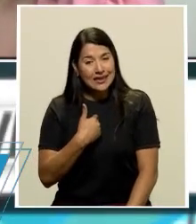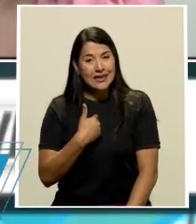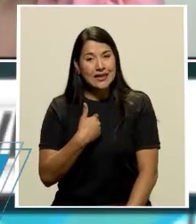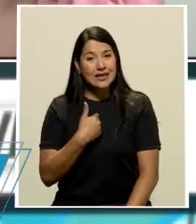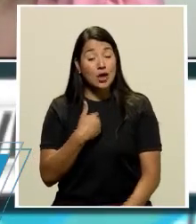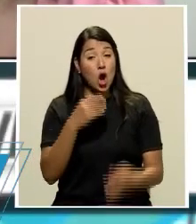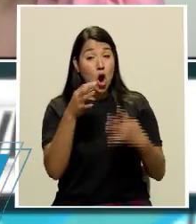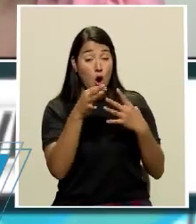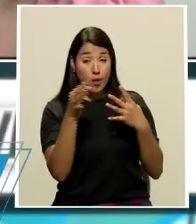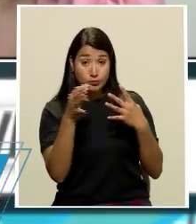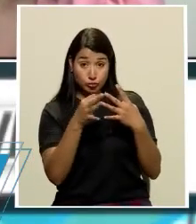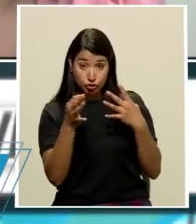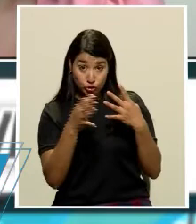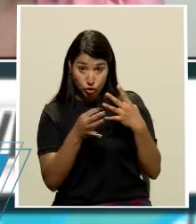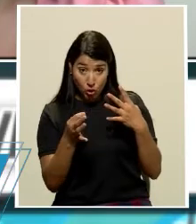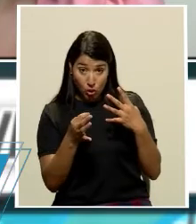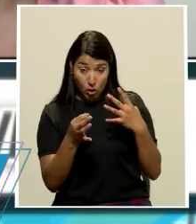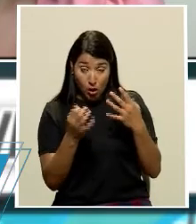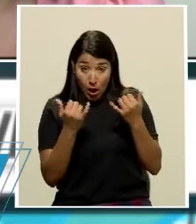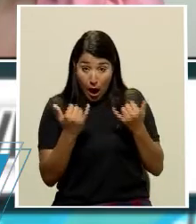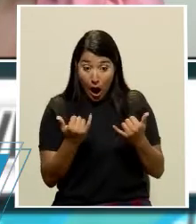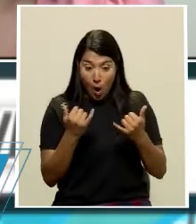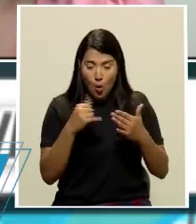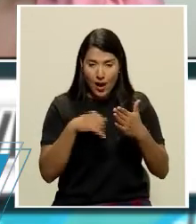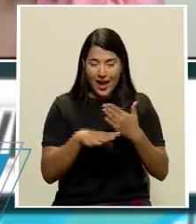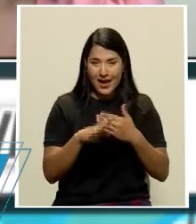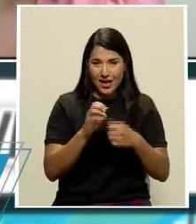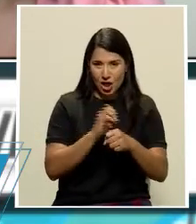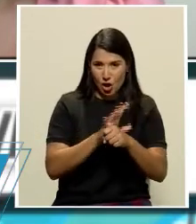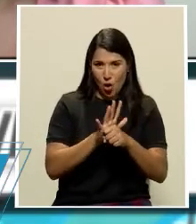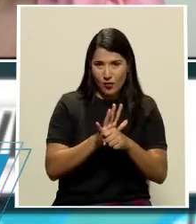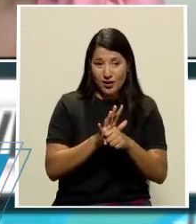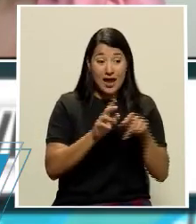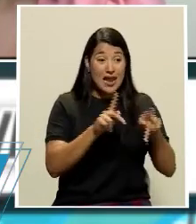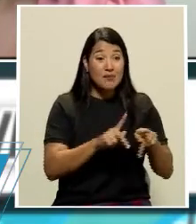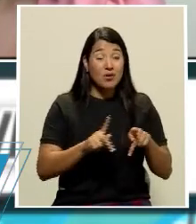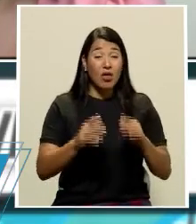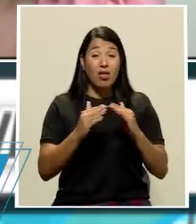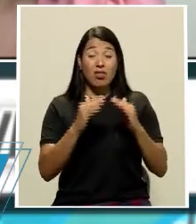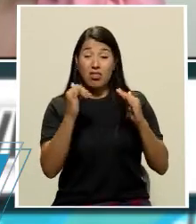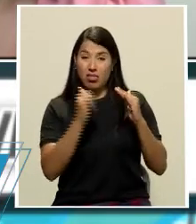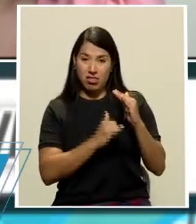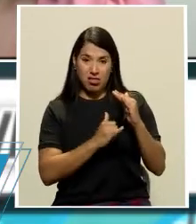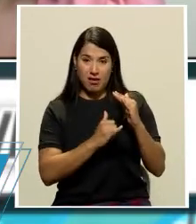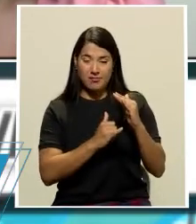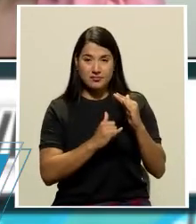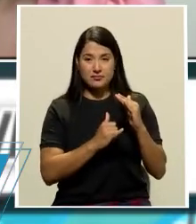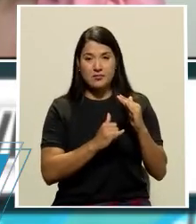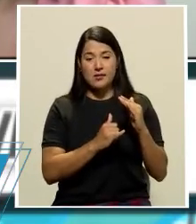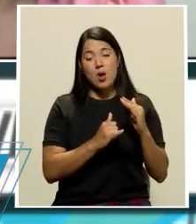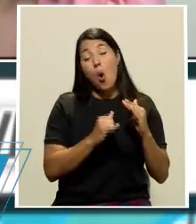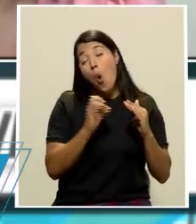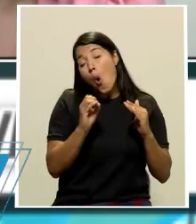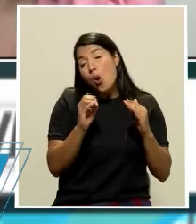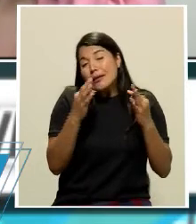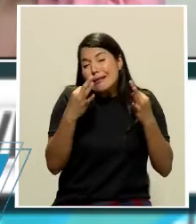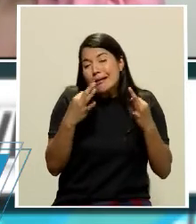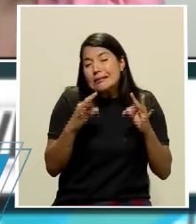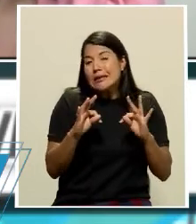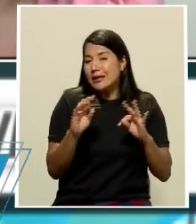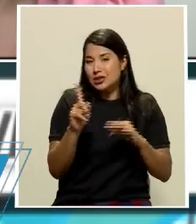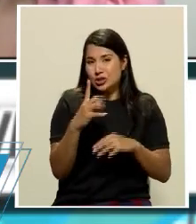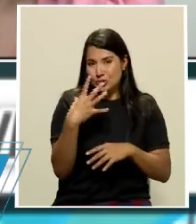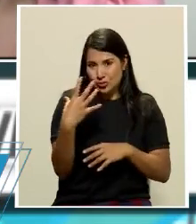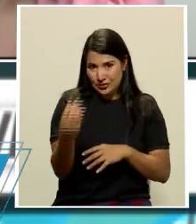además opciones en estos tiempos de COVID. La gente no sale de su casa o debería salir lo mínimo